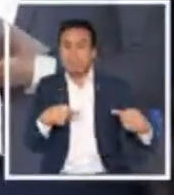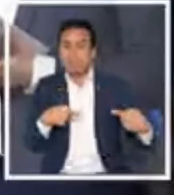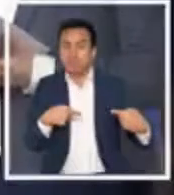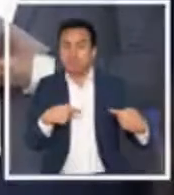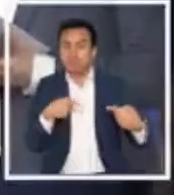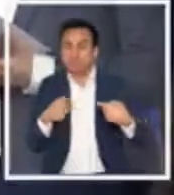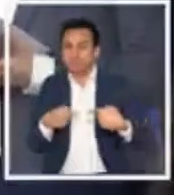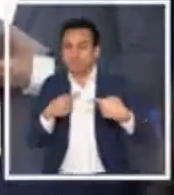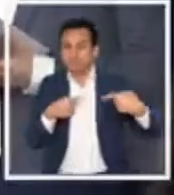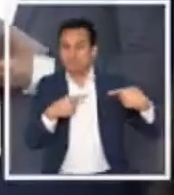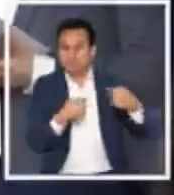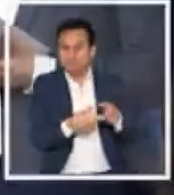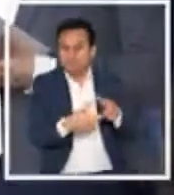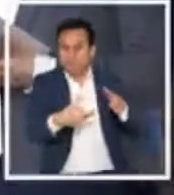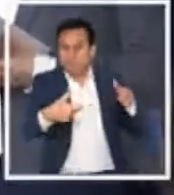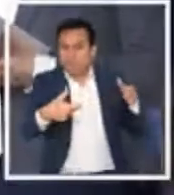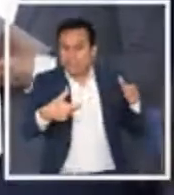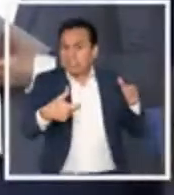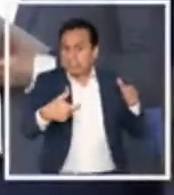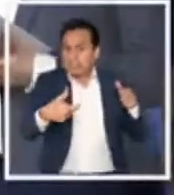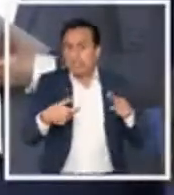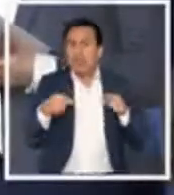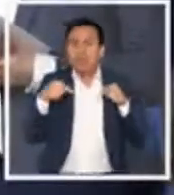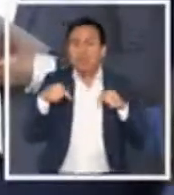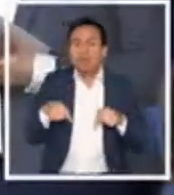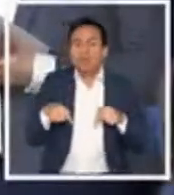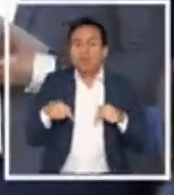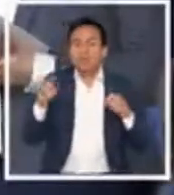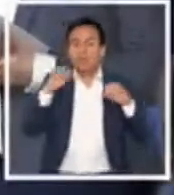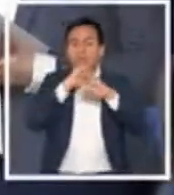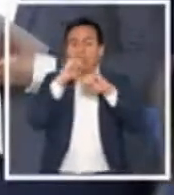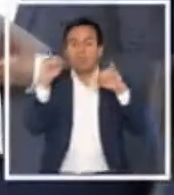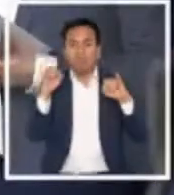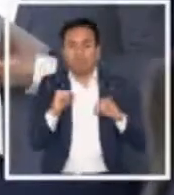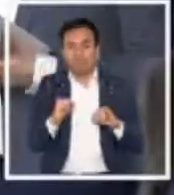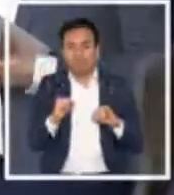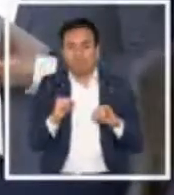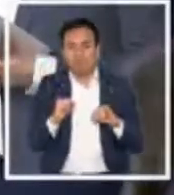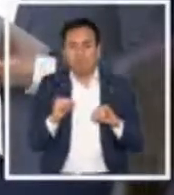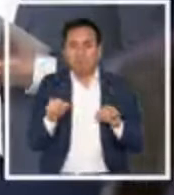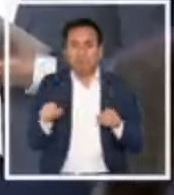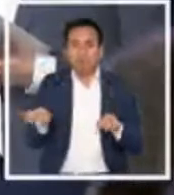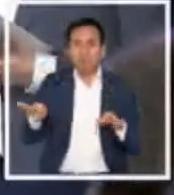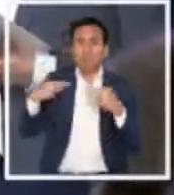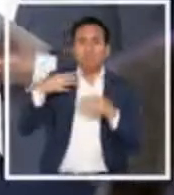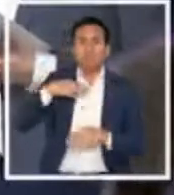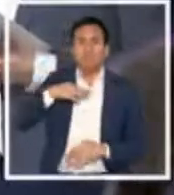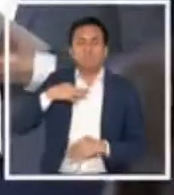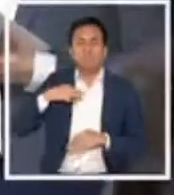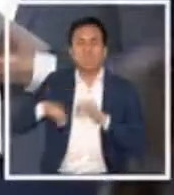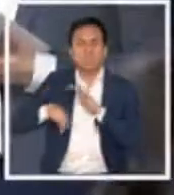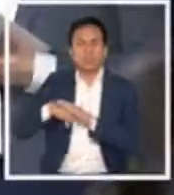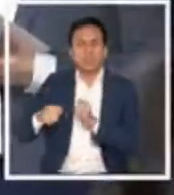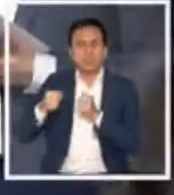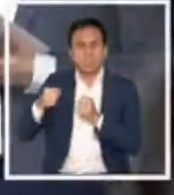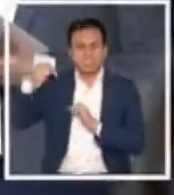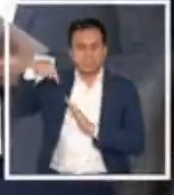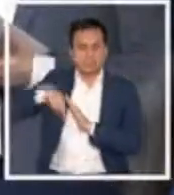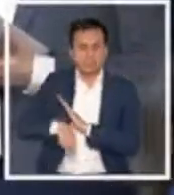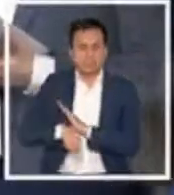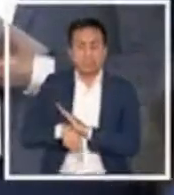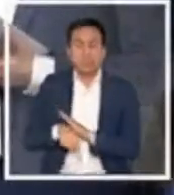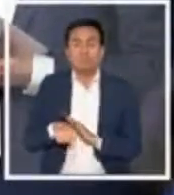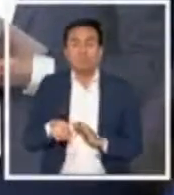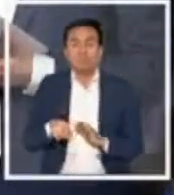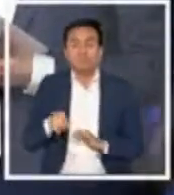cada vez más numerosos y hoy toman las formas del populismo de extrema derecha. Y